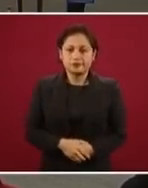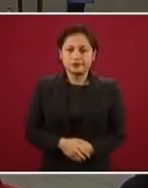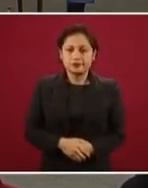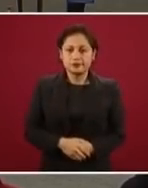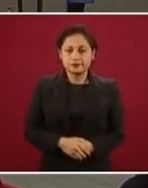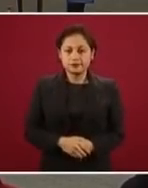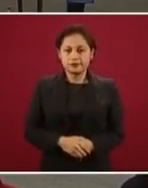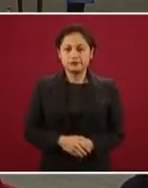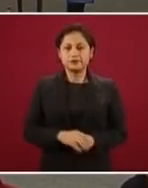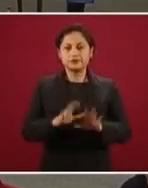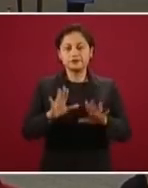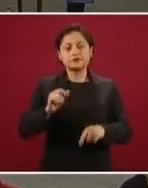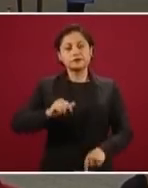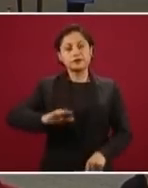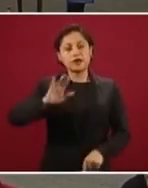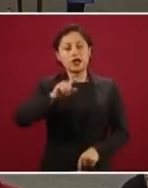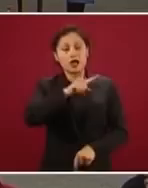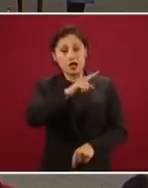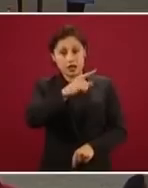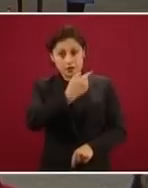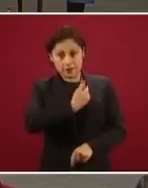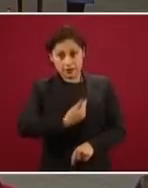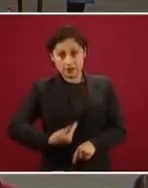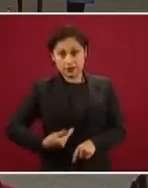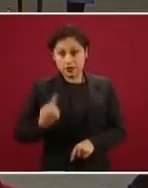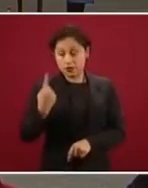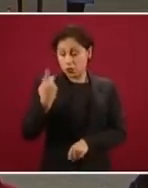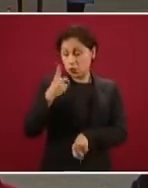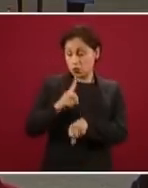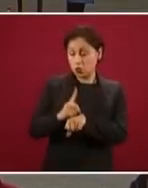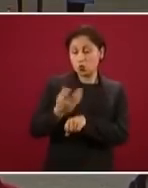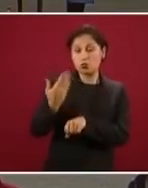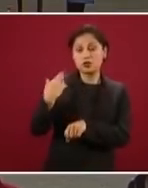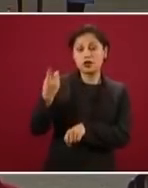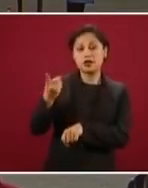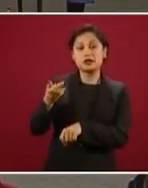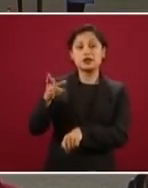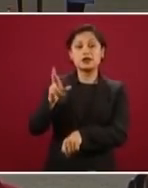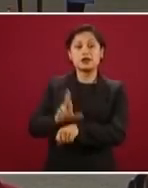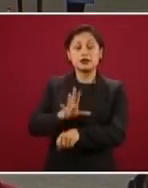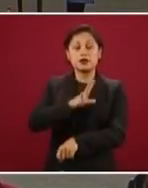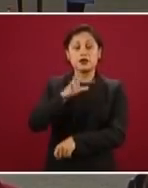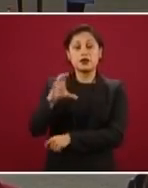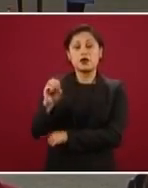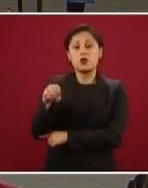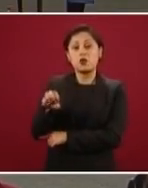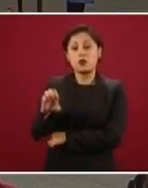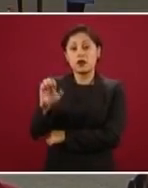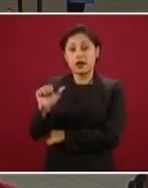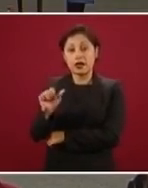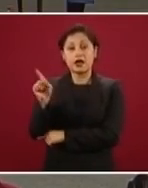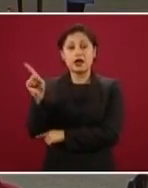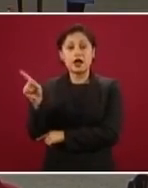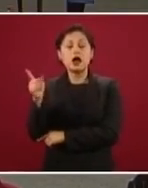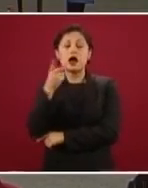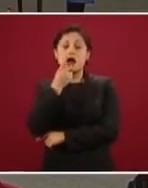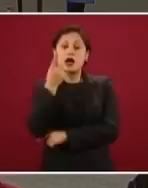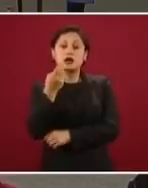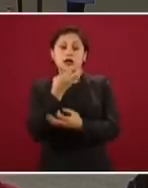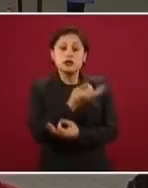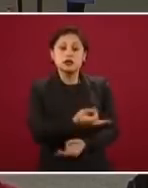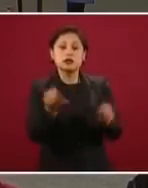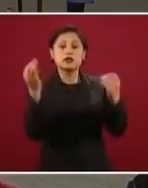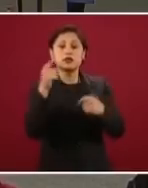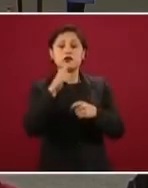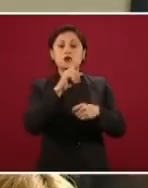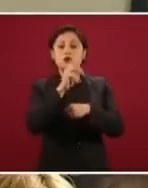sí señor presidente hace un día el secretario general de la oea instó a que las naciones del continente impulsen una